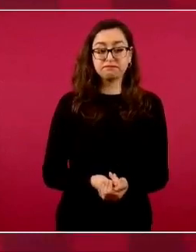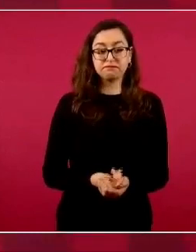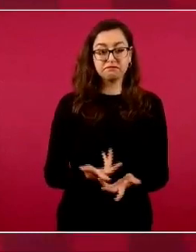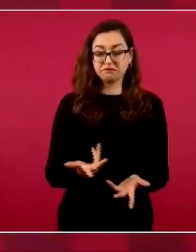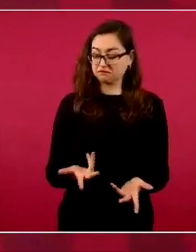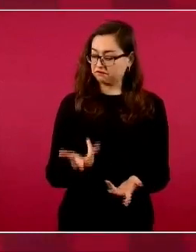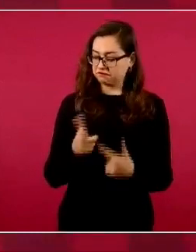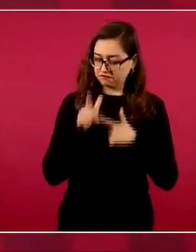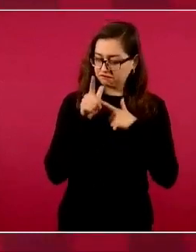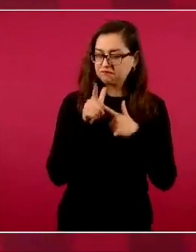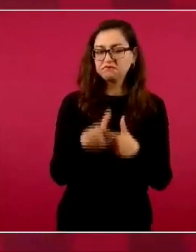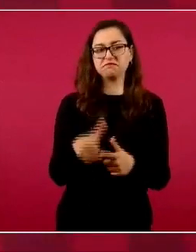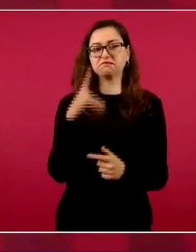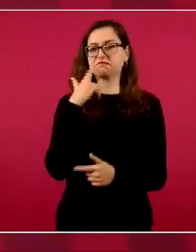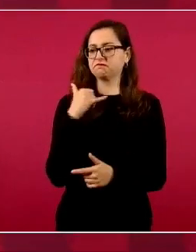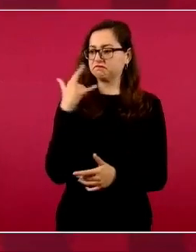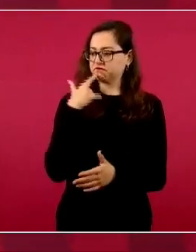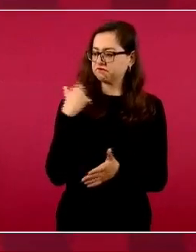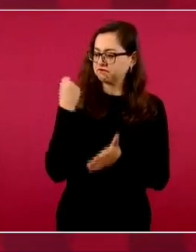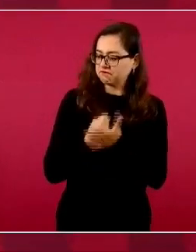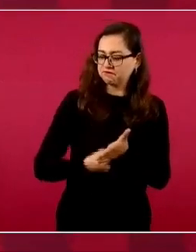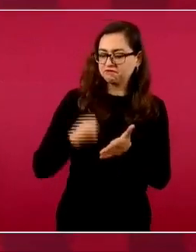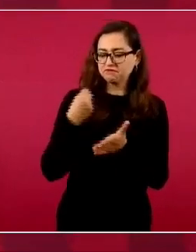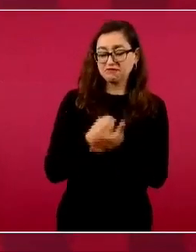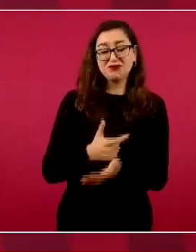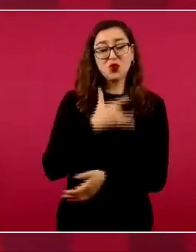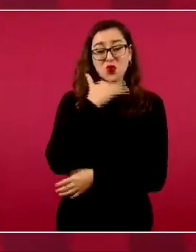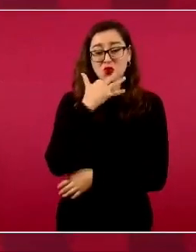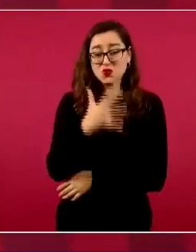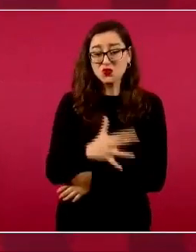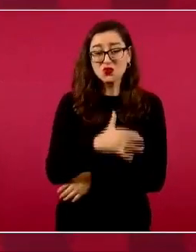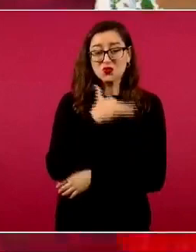no dejar de combatir la corrupción. O sea, la corrupción,